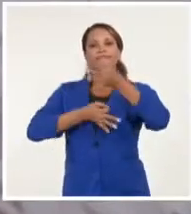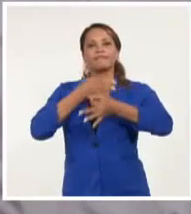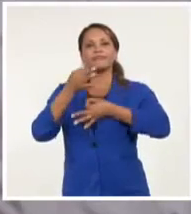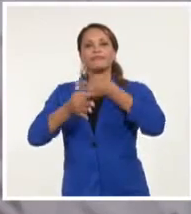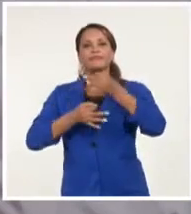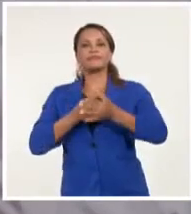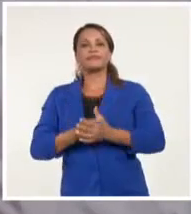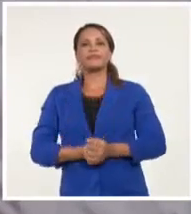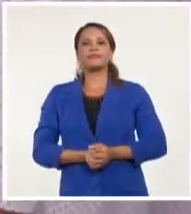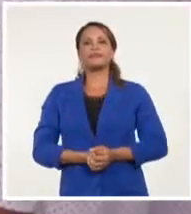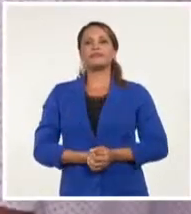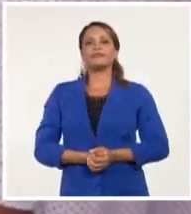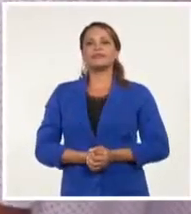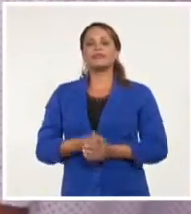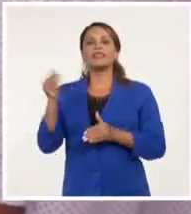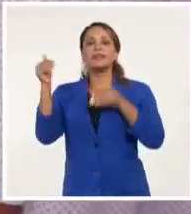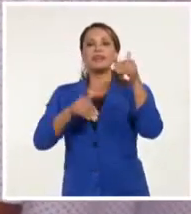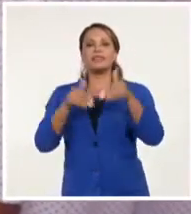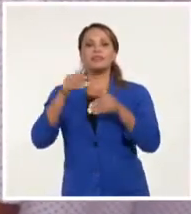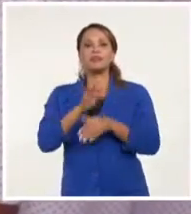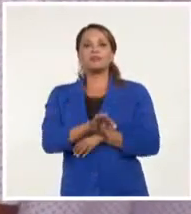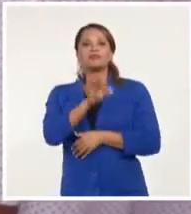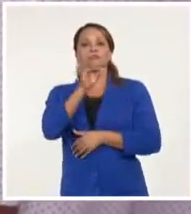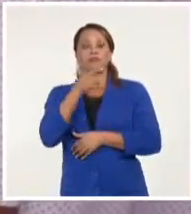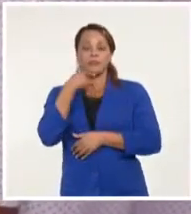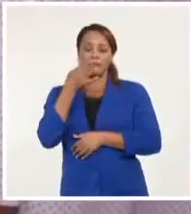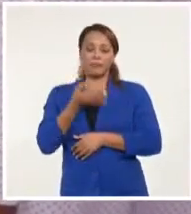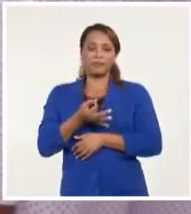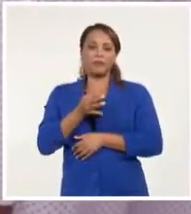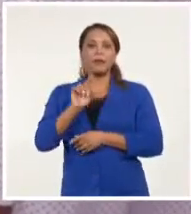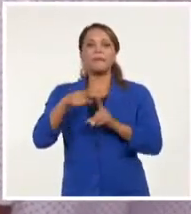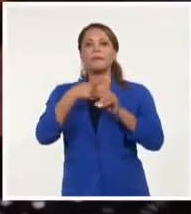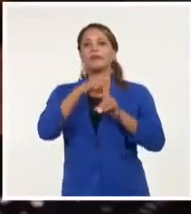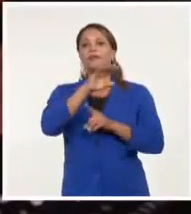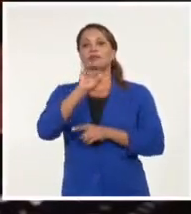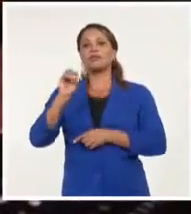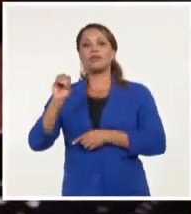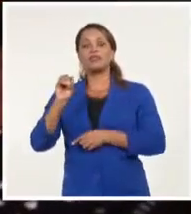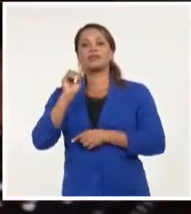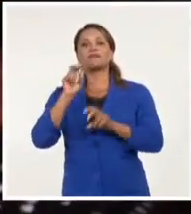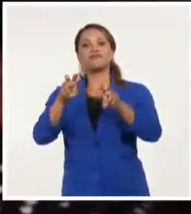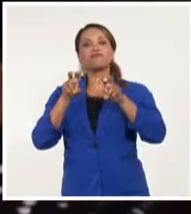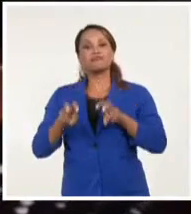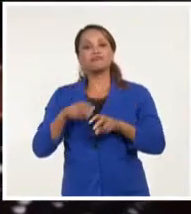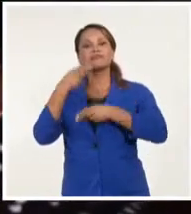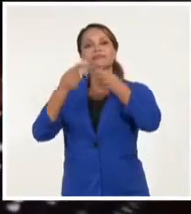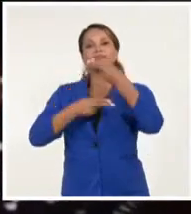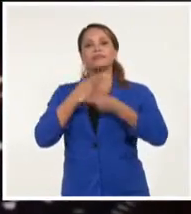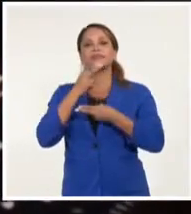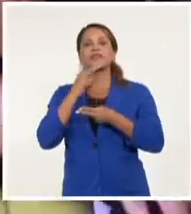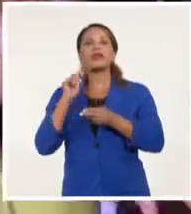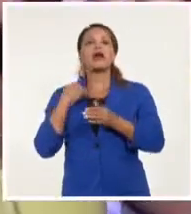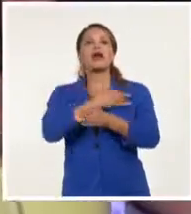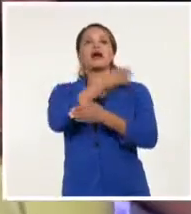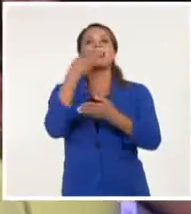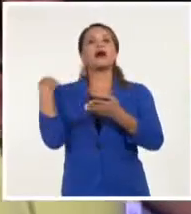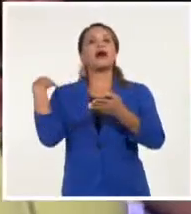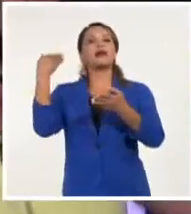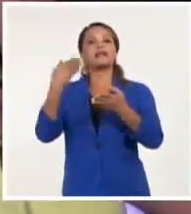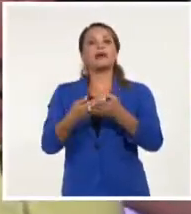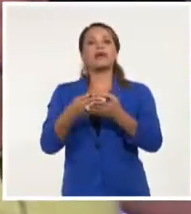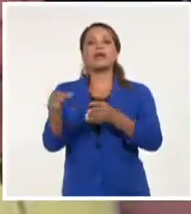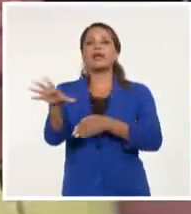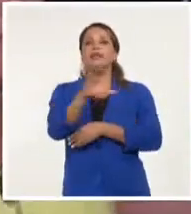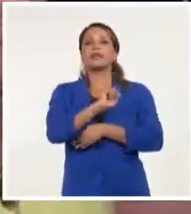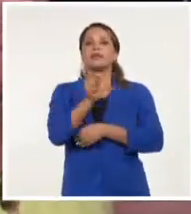Santiesteban Velázquez, asistió como invitado. Más de 800 asambleas se realizaron hasta la fecha en todos los